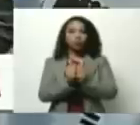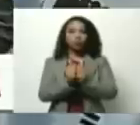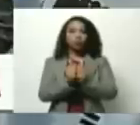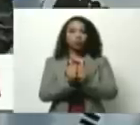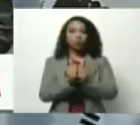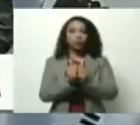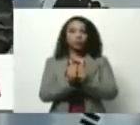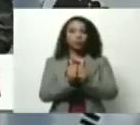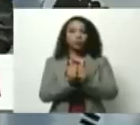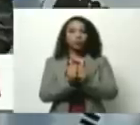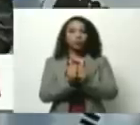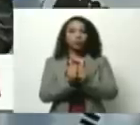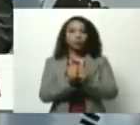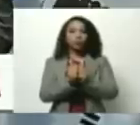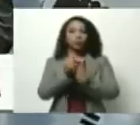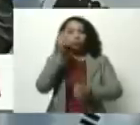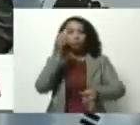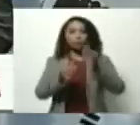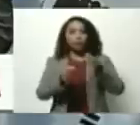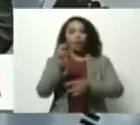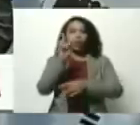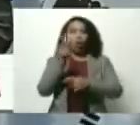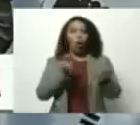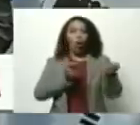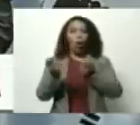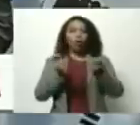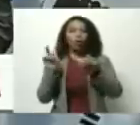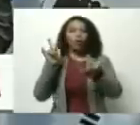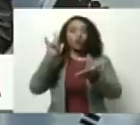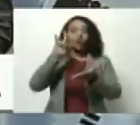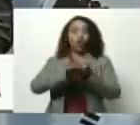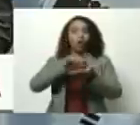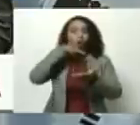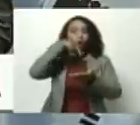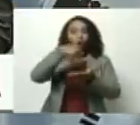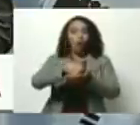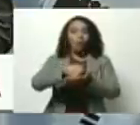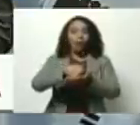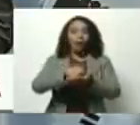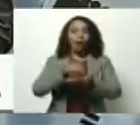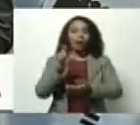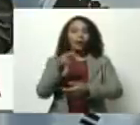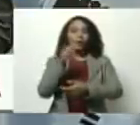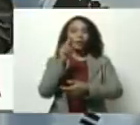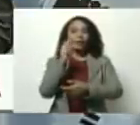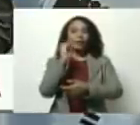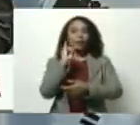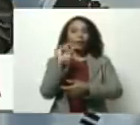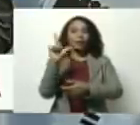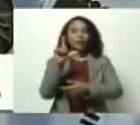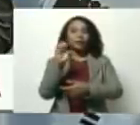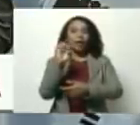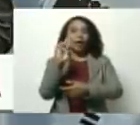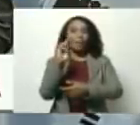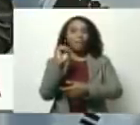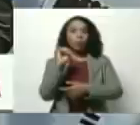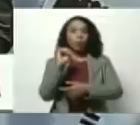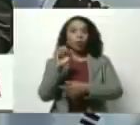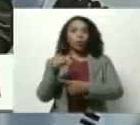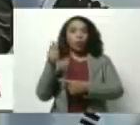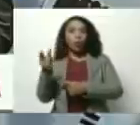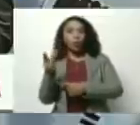la judicialización de dos controladores aéreos de nombre Guillermo González y Dervis